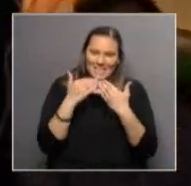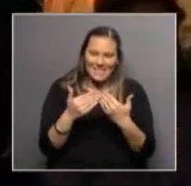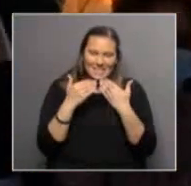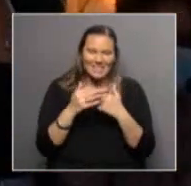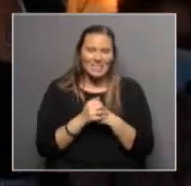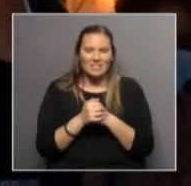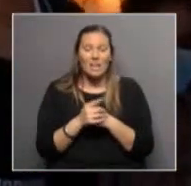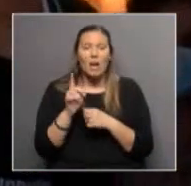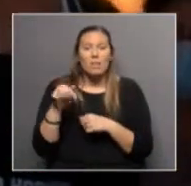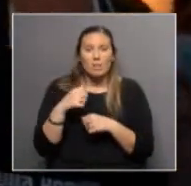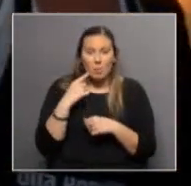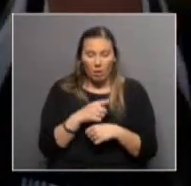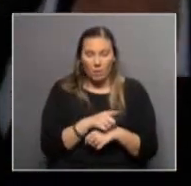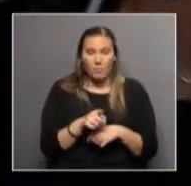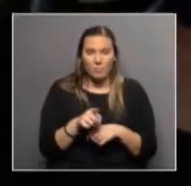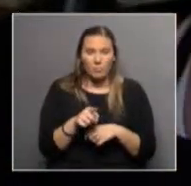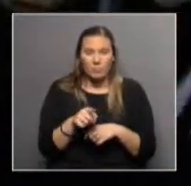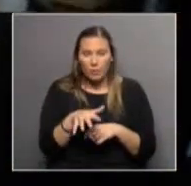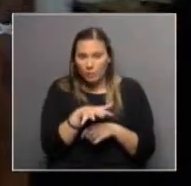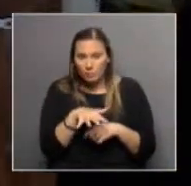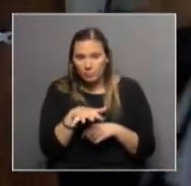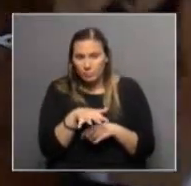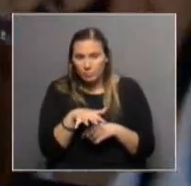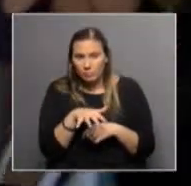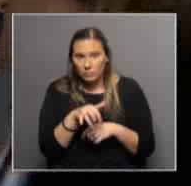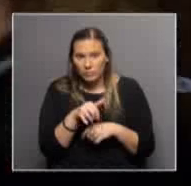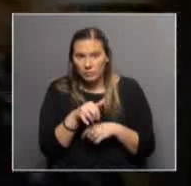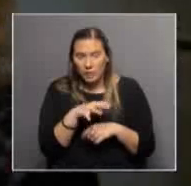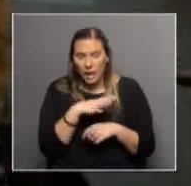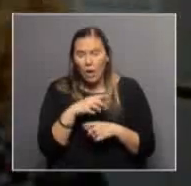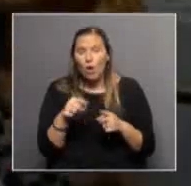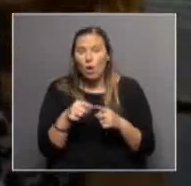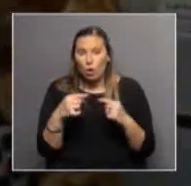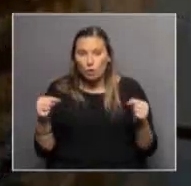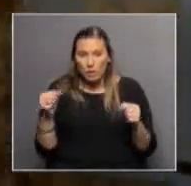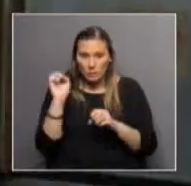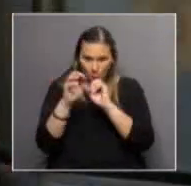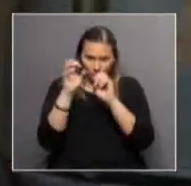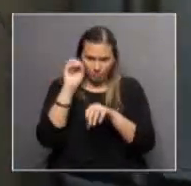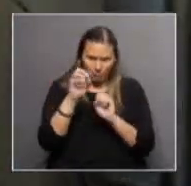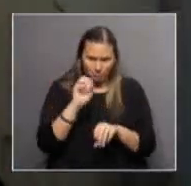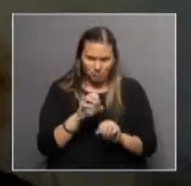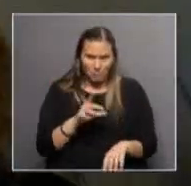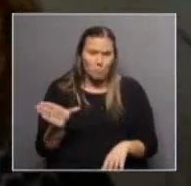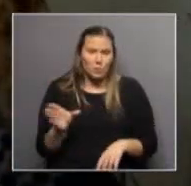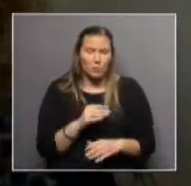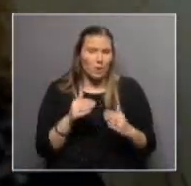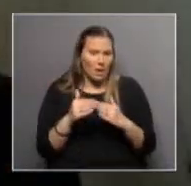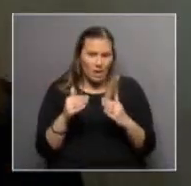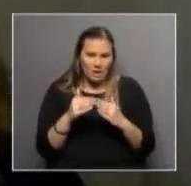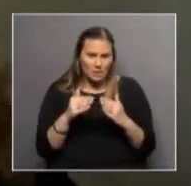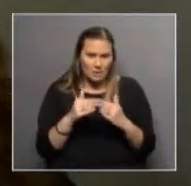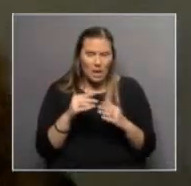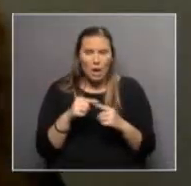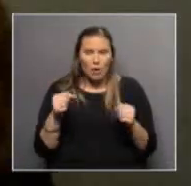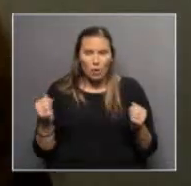gracias. Venimos por acá, Rosa, que tenés un... digo, hay cosas esparcidas, tienen por todos lados. Por toda la